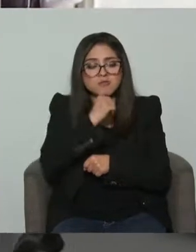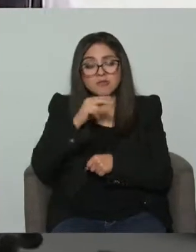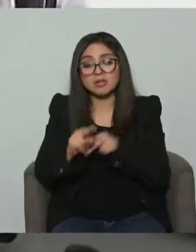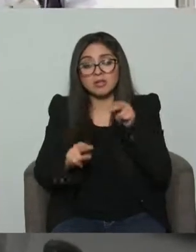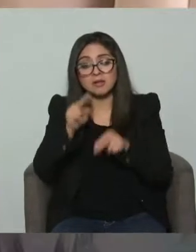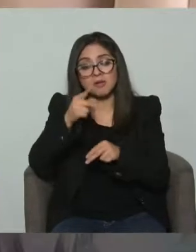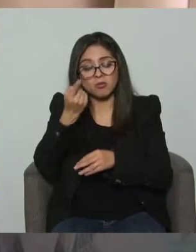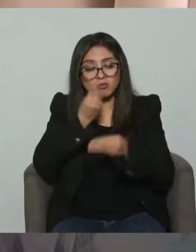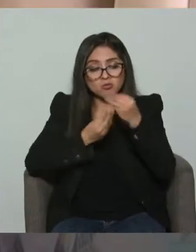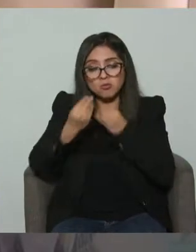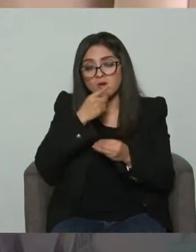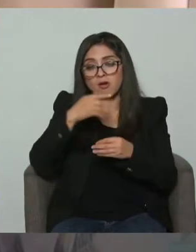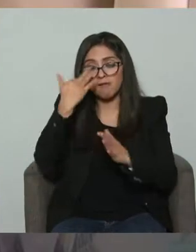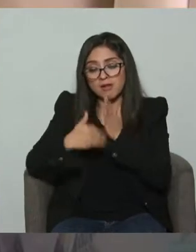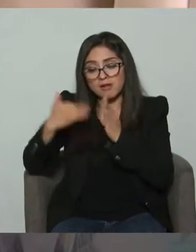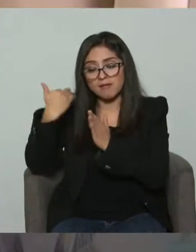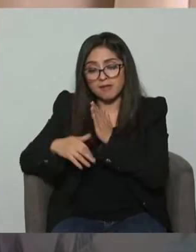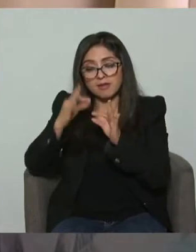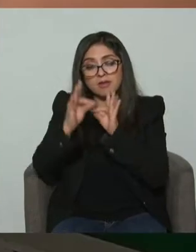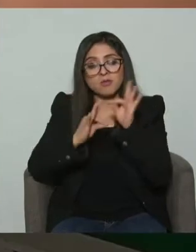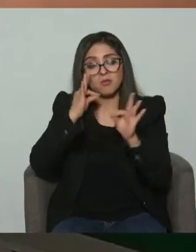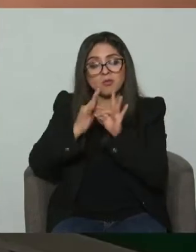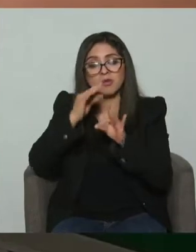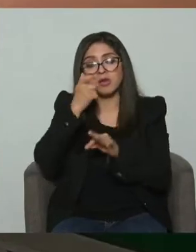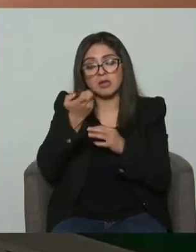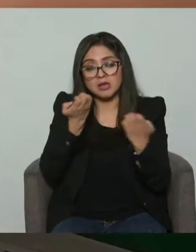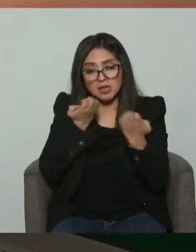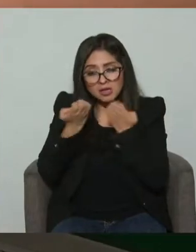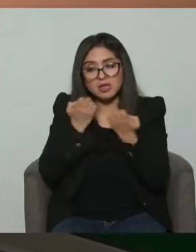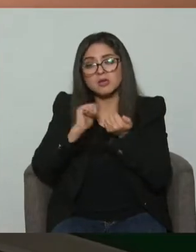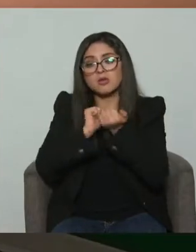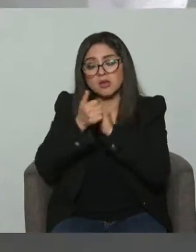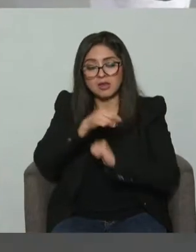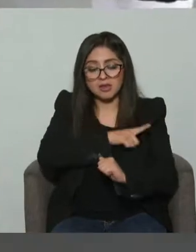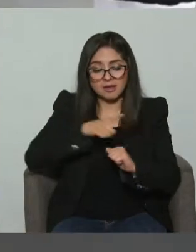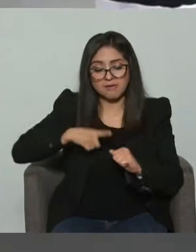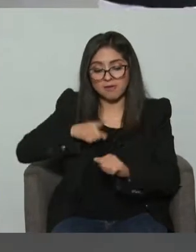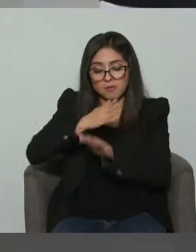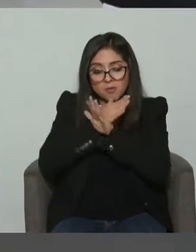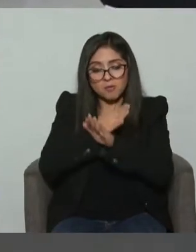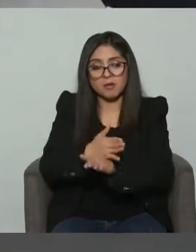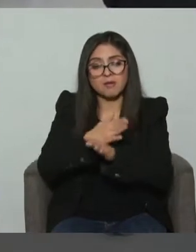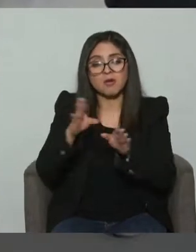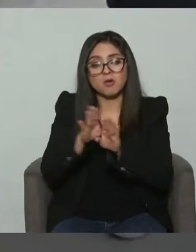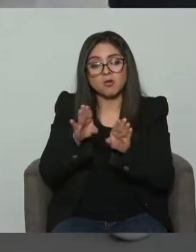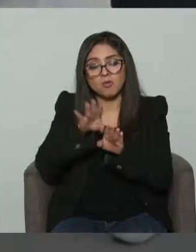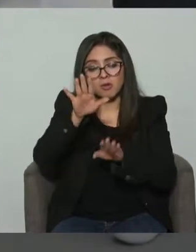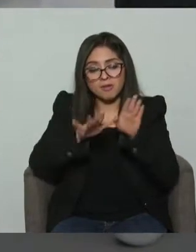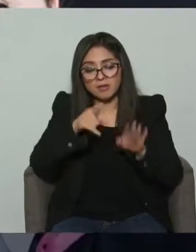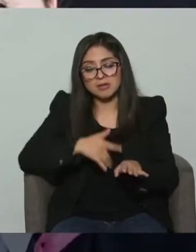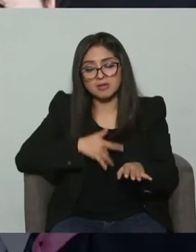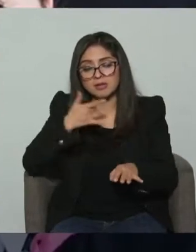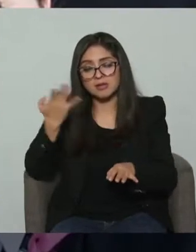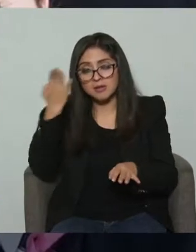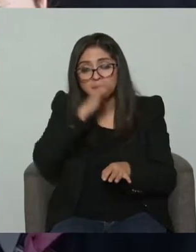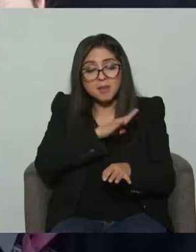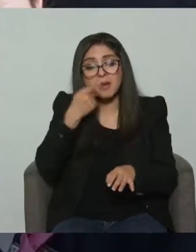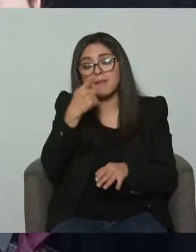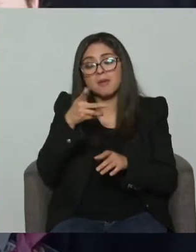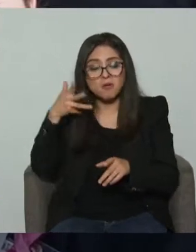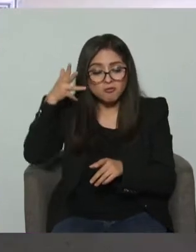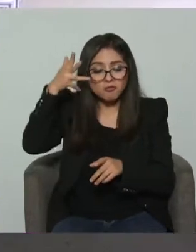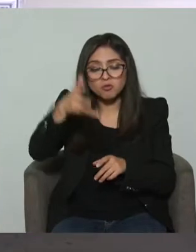una alimentación correcta, con ejercicio, es posible prevenir esta enfermedad y, por supuesto,